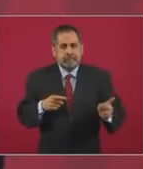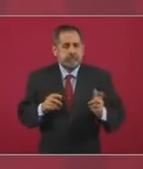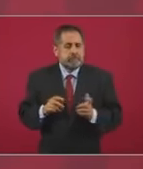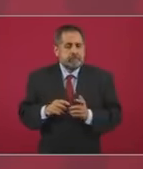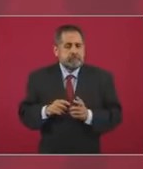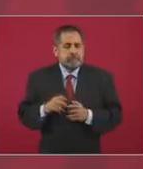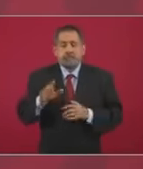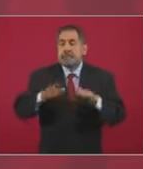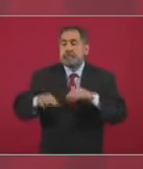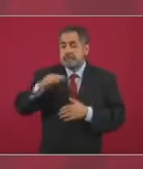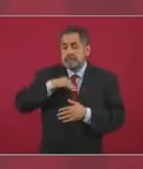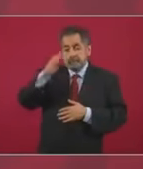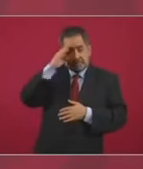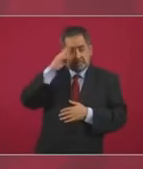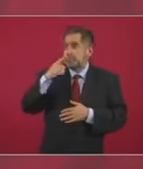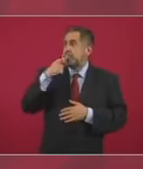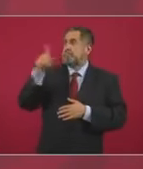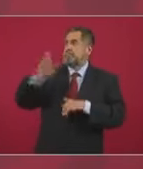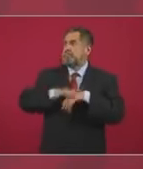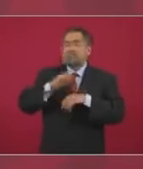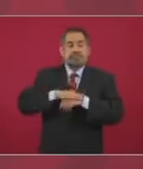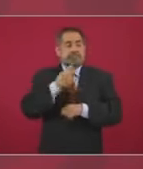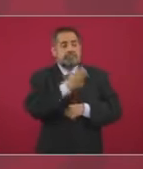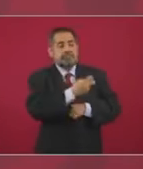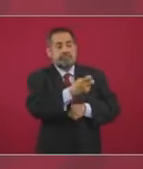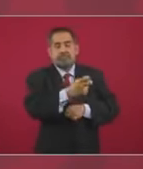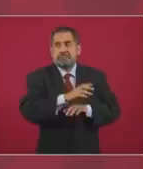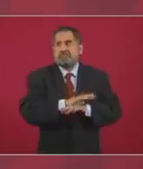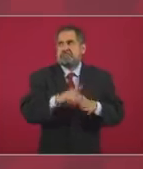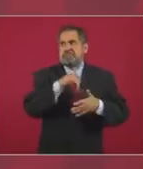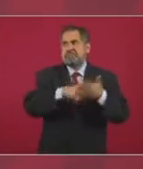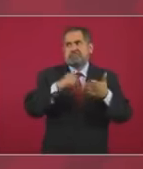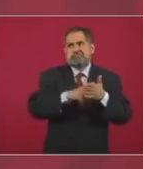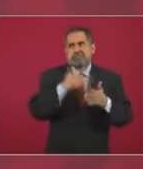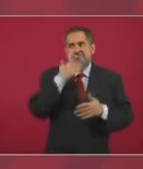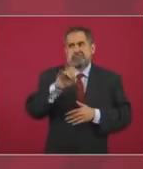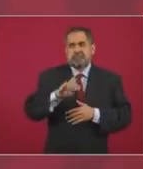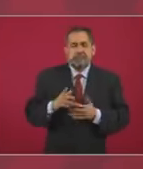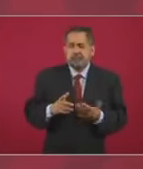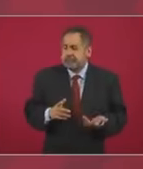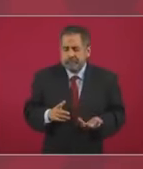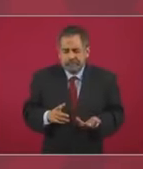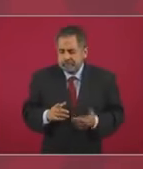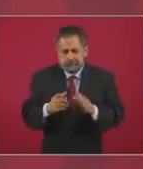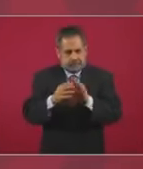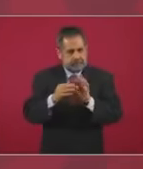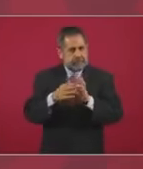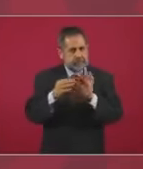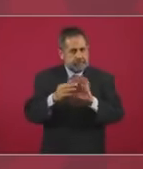y se piensa que con eso se descalifica, ¿no?, a las personas,